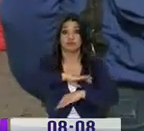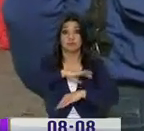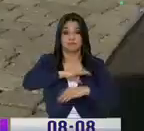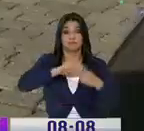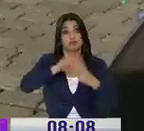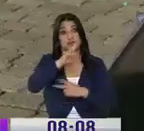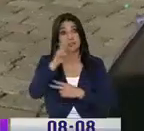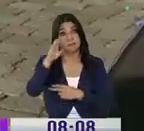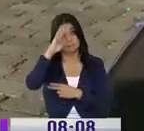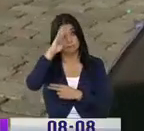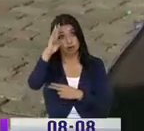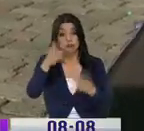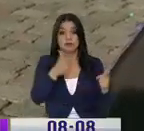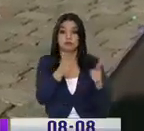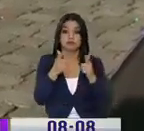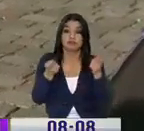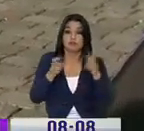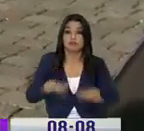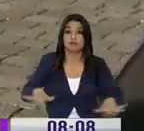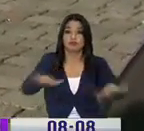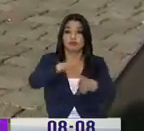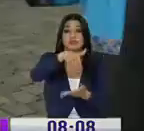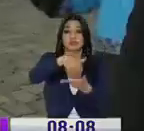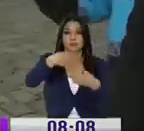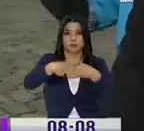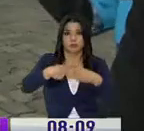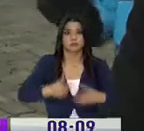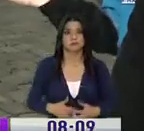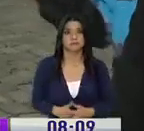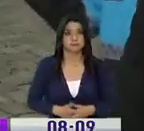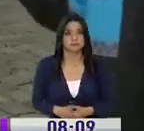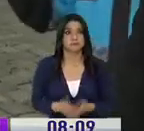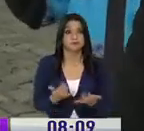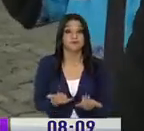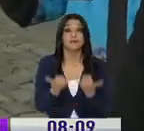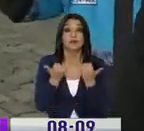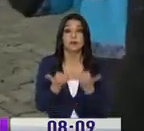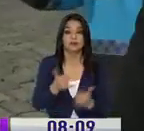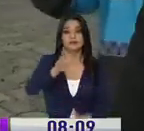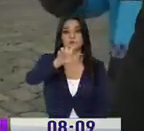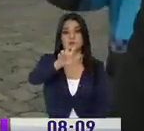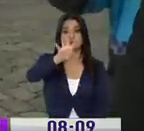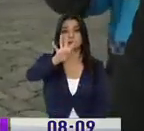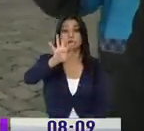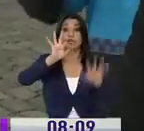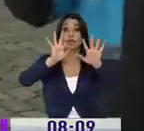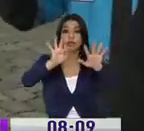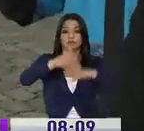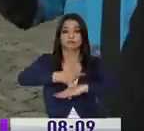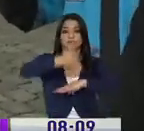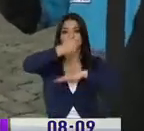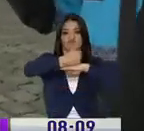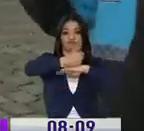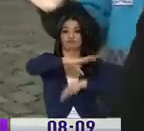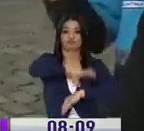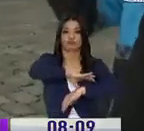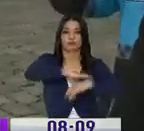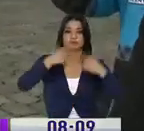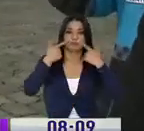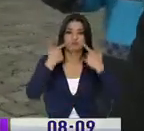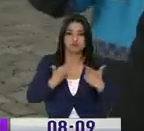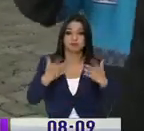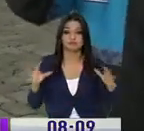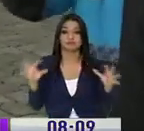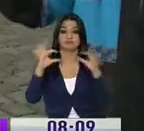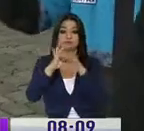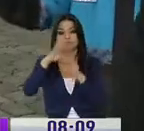100 policías estarán monitoreando el centro histórico. Tenemos ahora ubicados 348 agentes, estamos trabajando